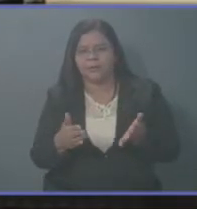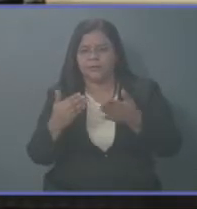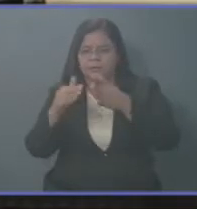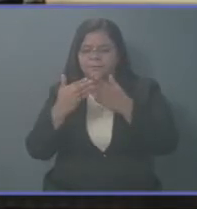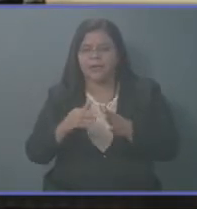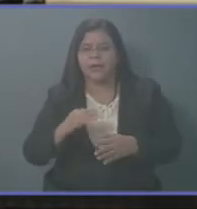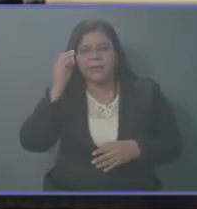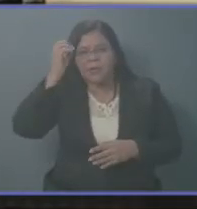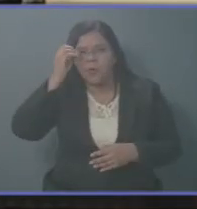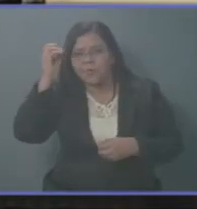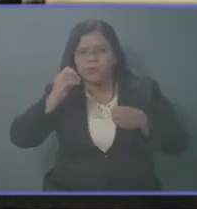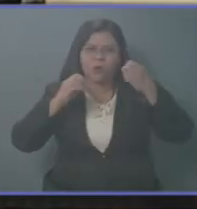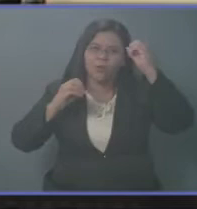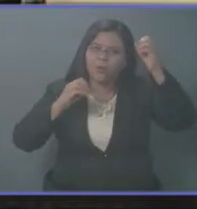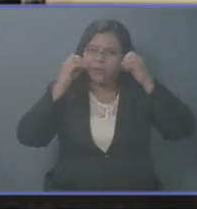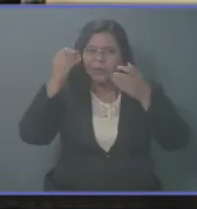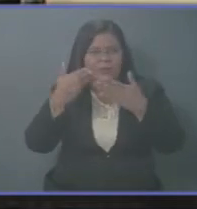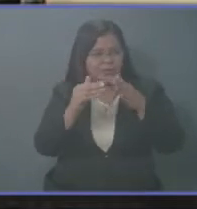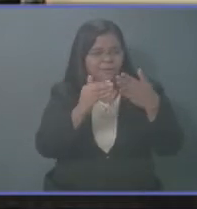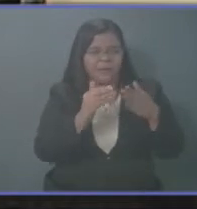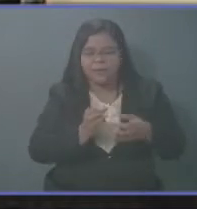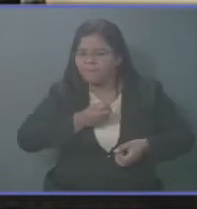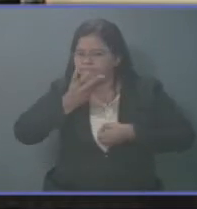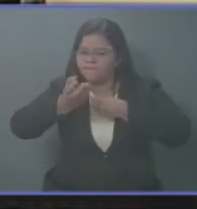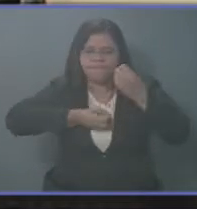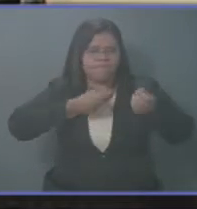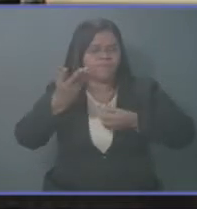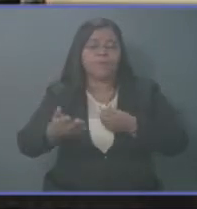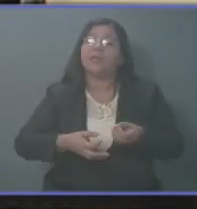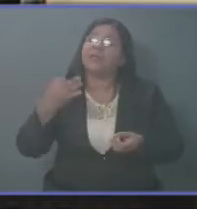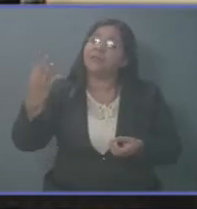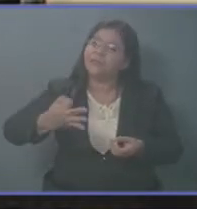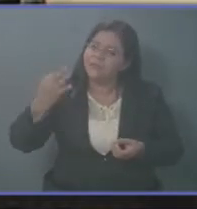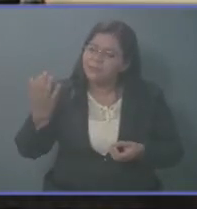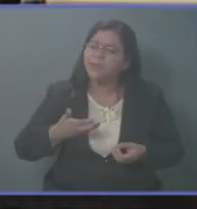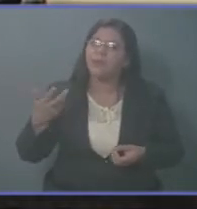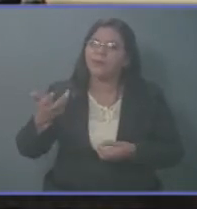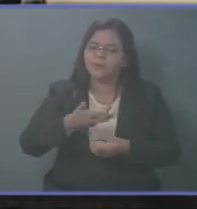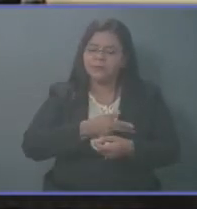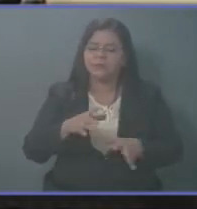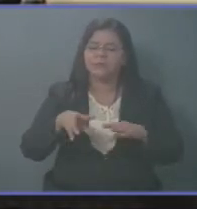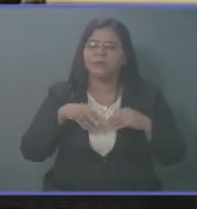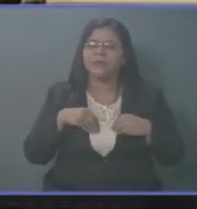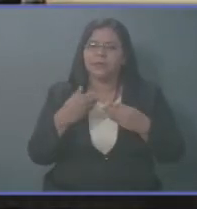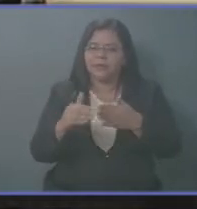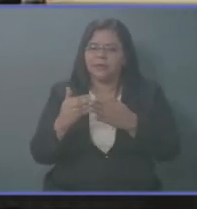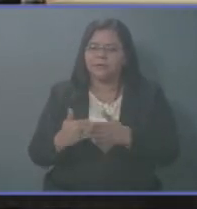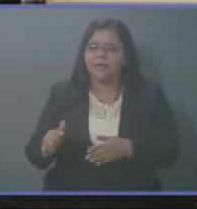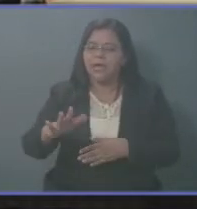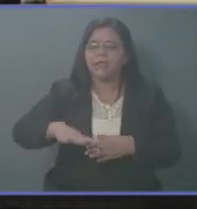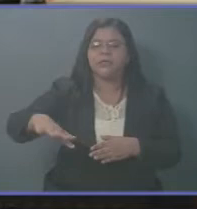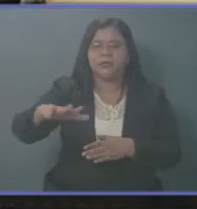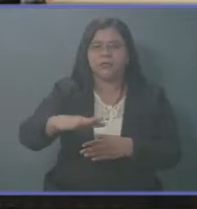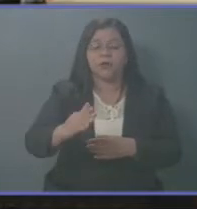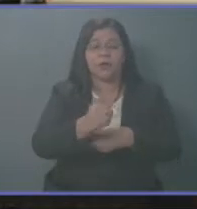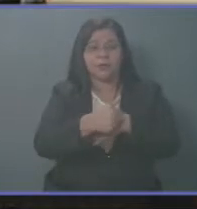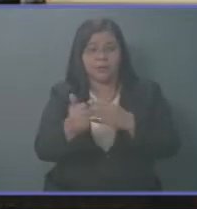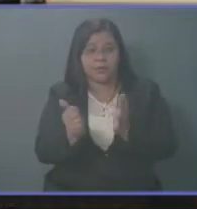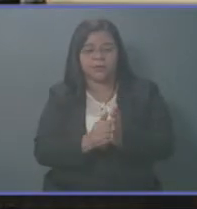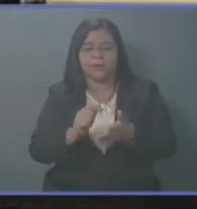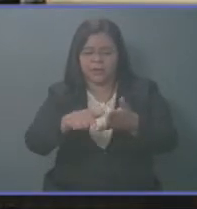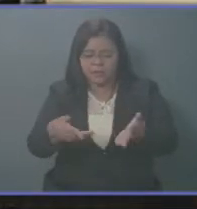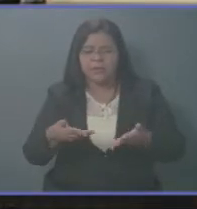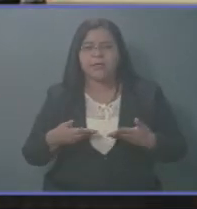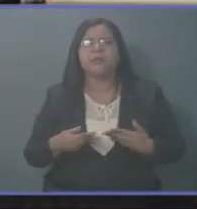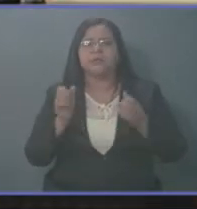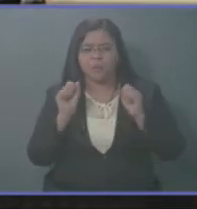del espectro social, y para que pueda producirse es necesario que se reconozca a los distintos sectores del Parlamento el derecho a tomar parte de